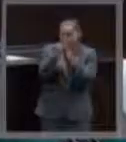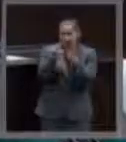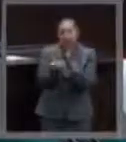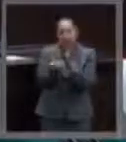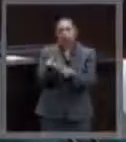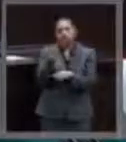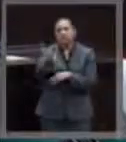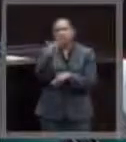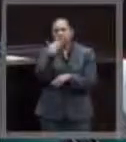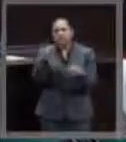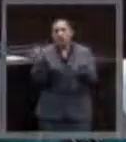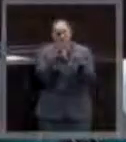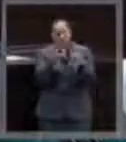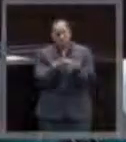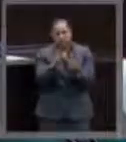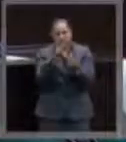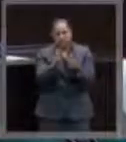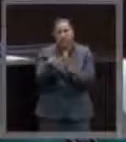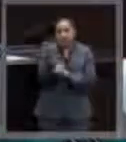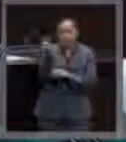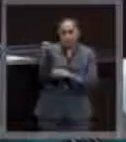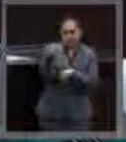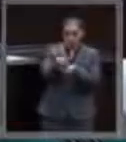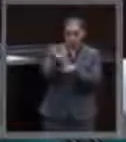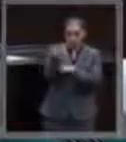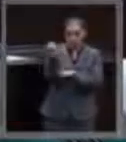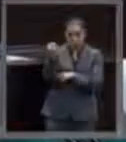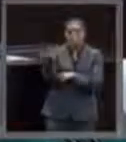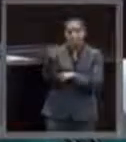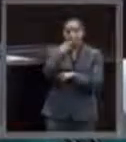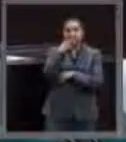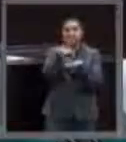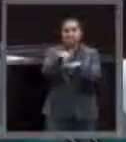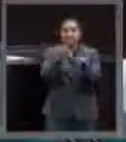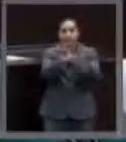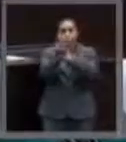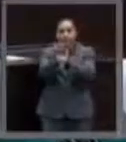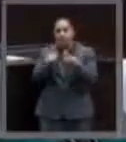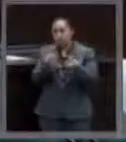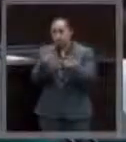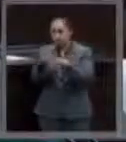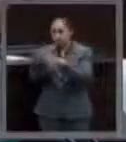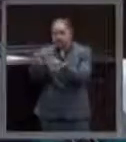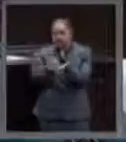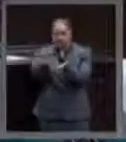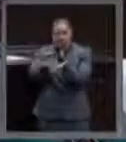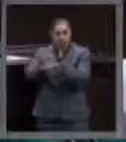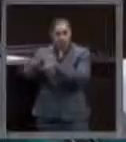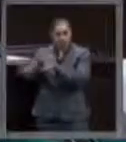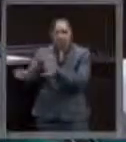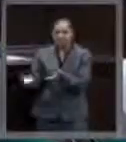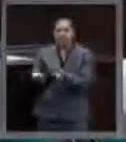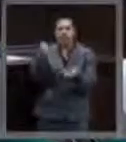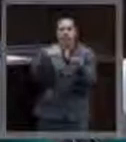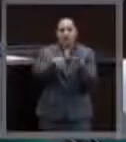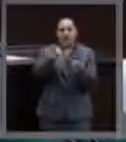el artículo 9 que afecta los egresos de las entidades federativas el artículo 10 que en